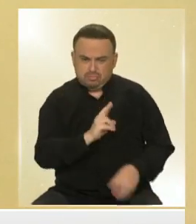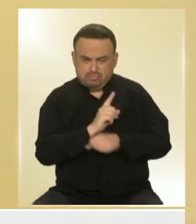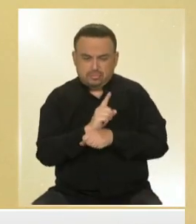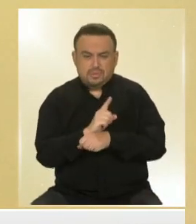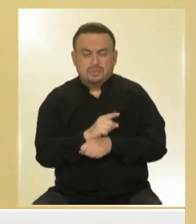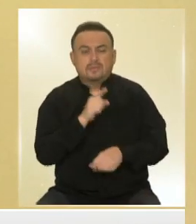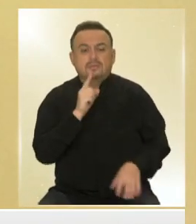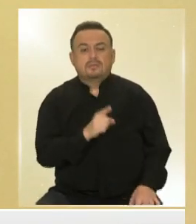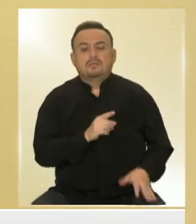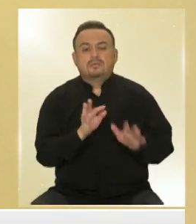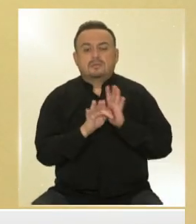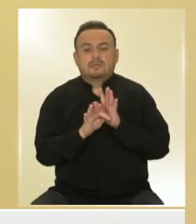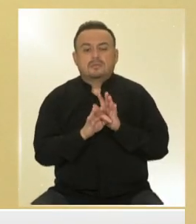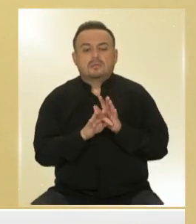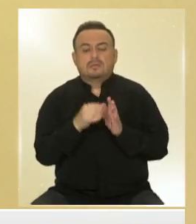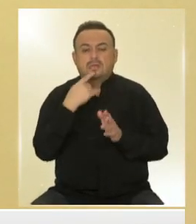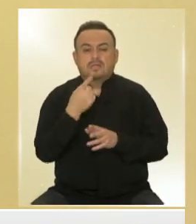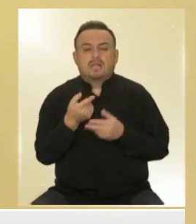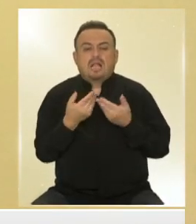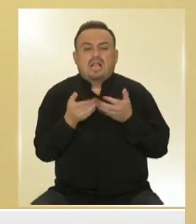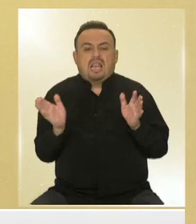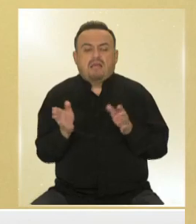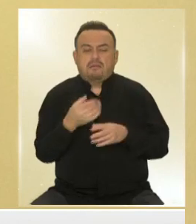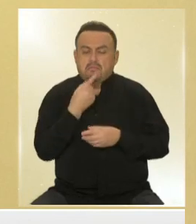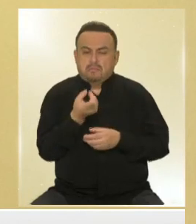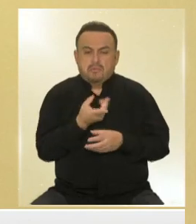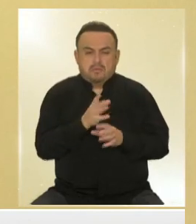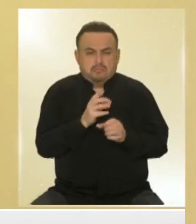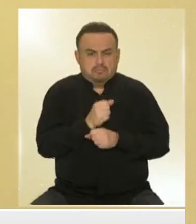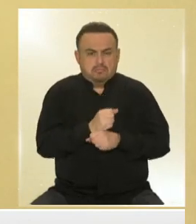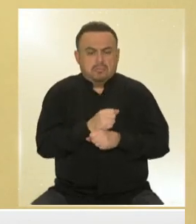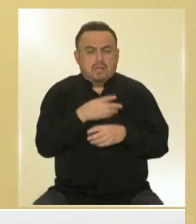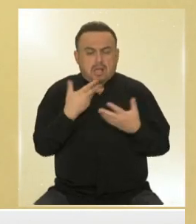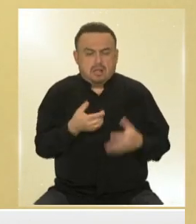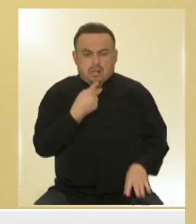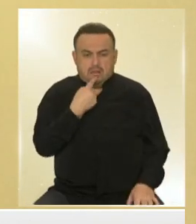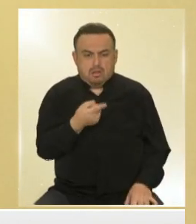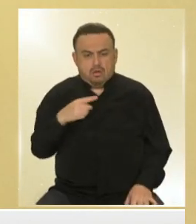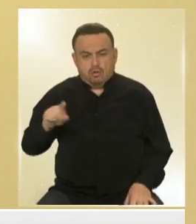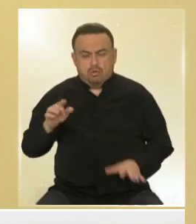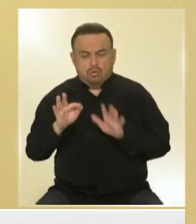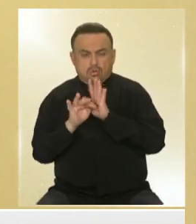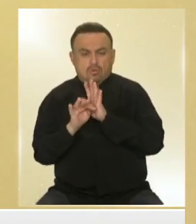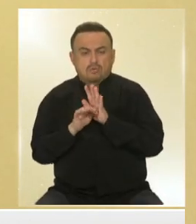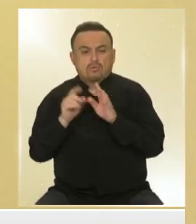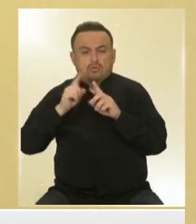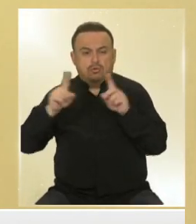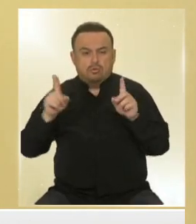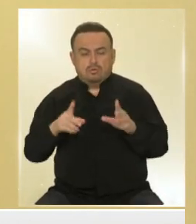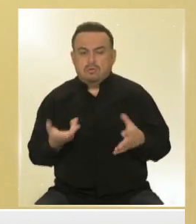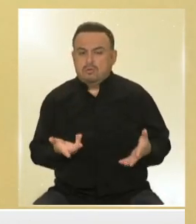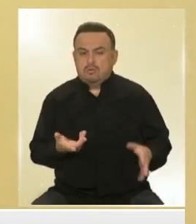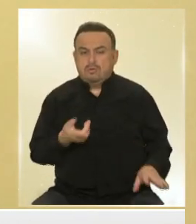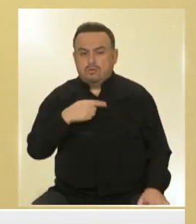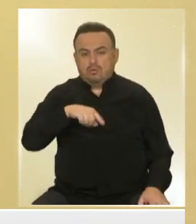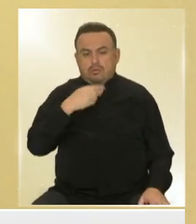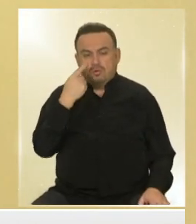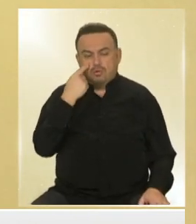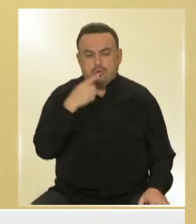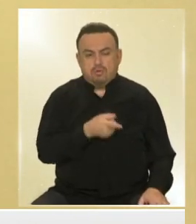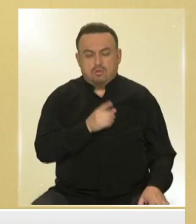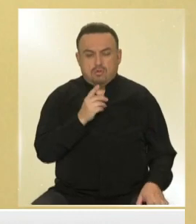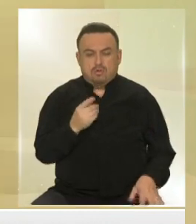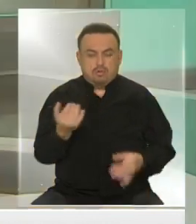que twitter está reprimiendo la libertad de expresión y también acaba de señalar en otro tuit otra reacción si conocemos una